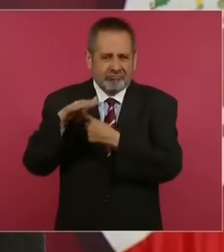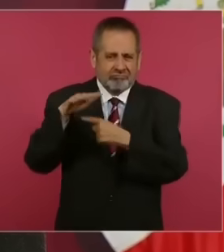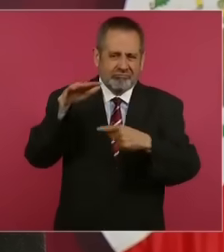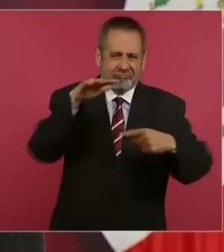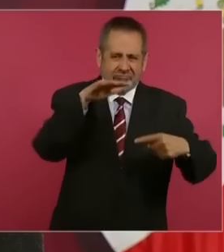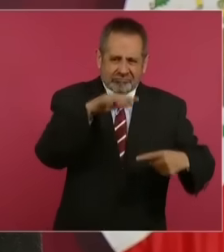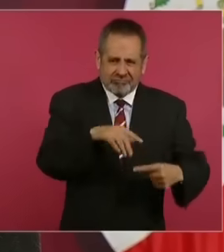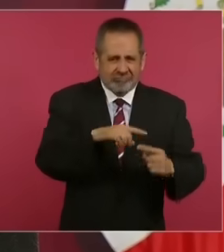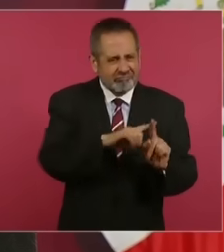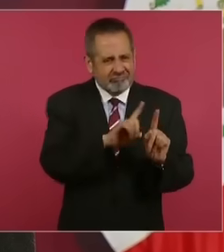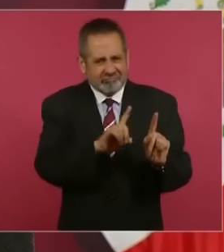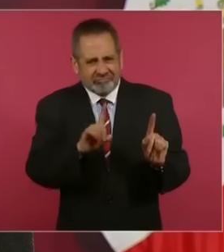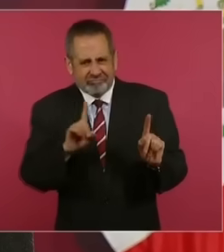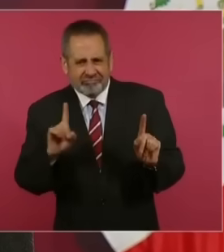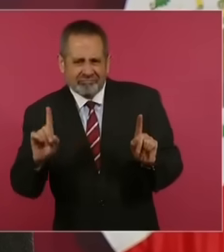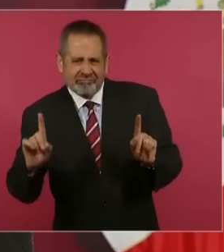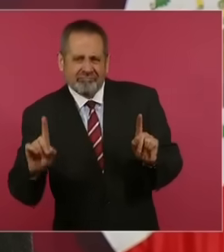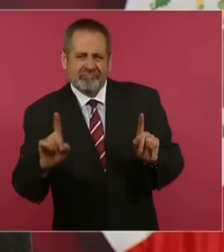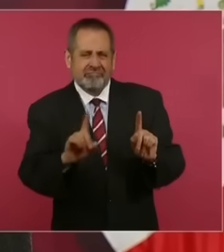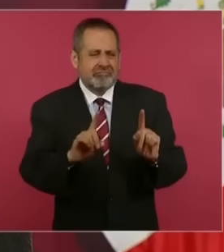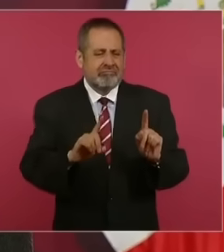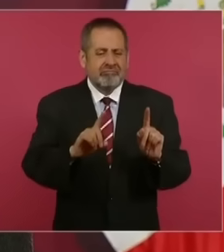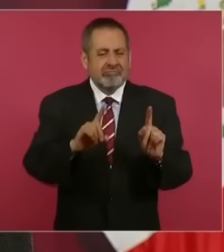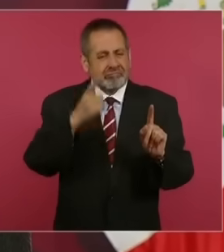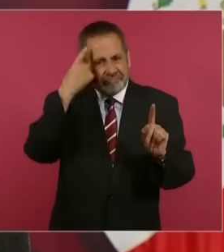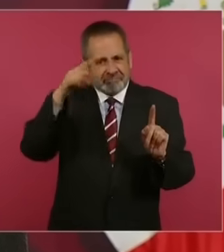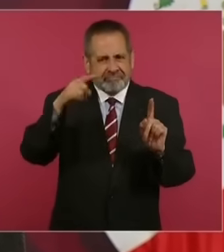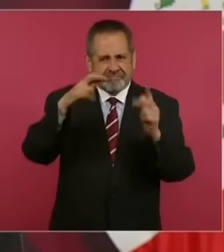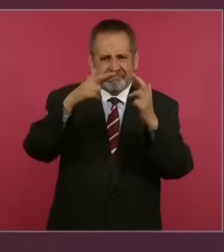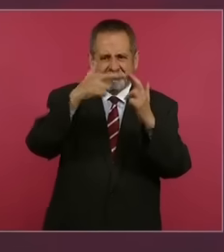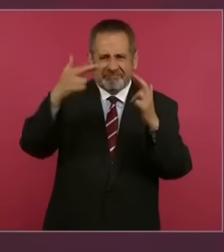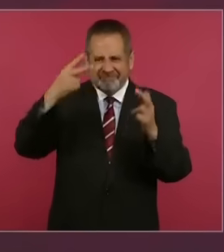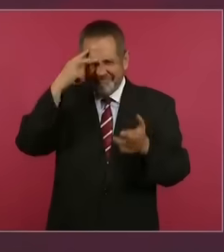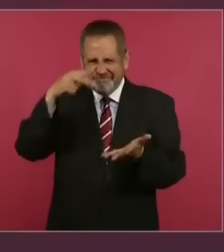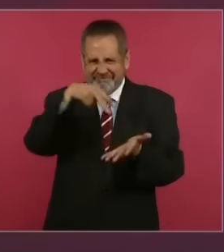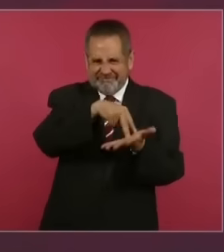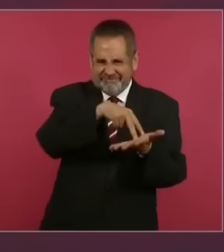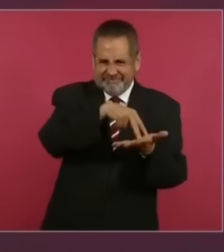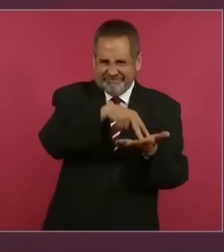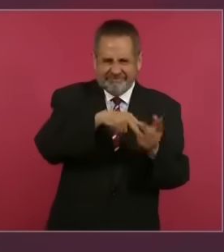de la Comisión Federal de Electricidad,